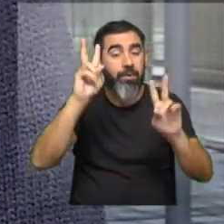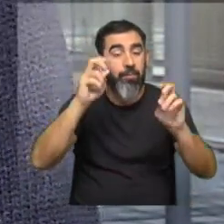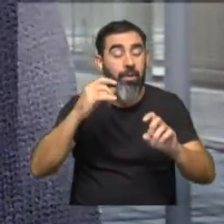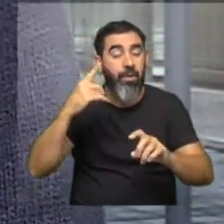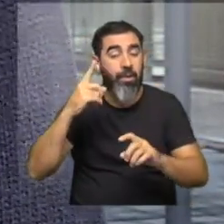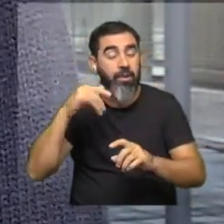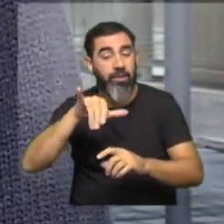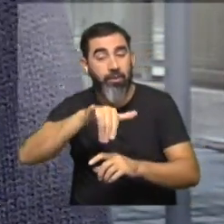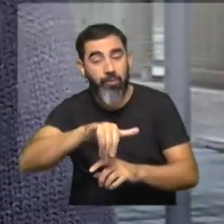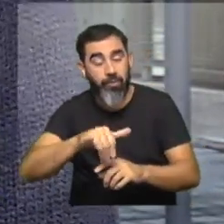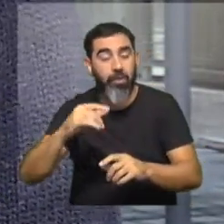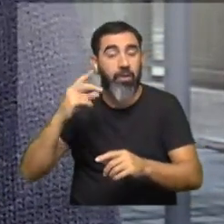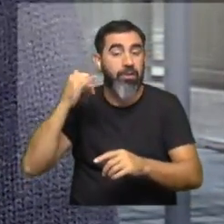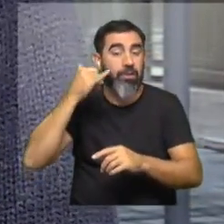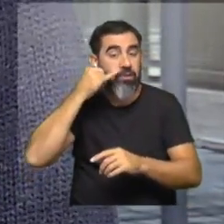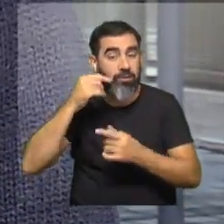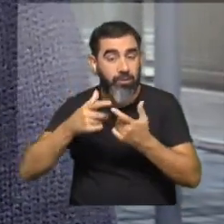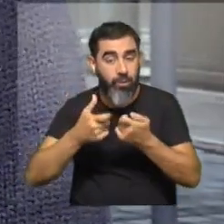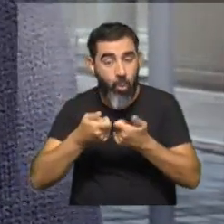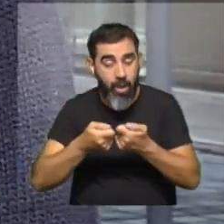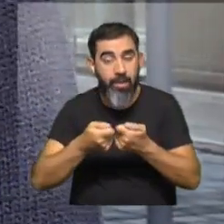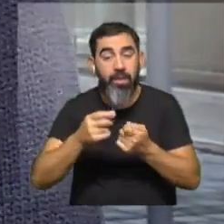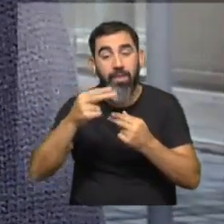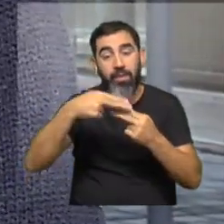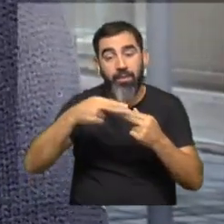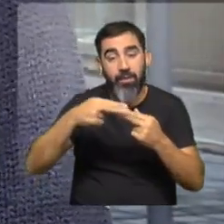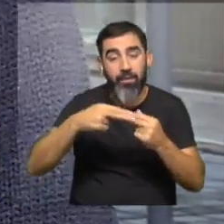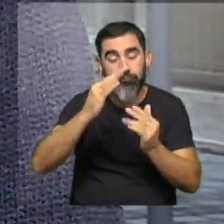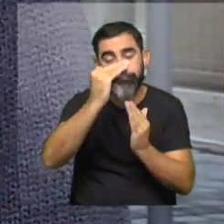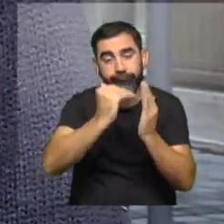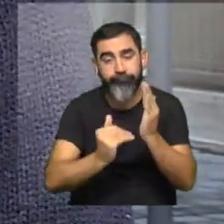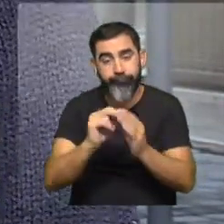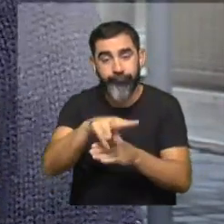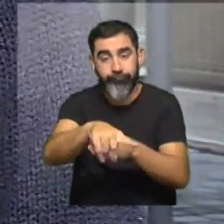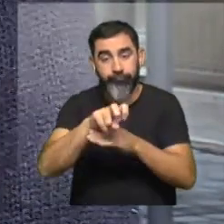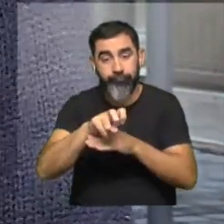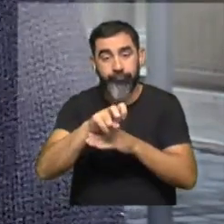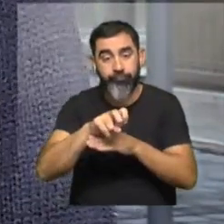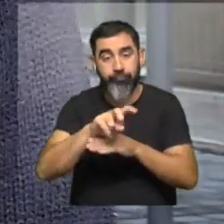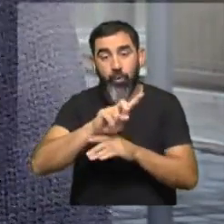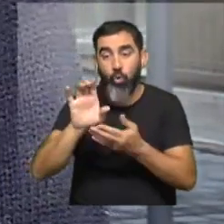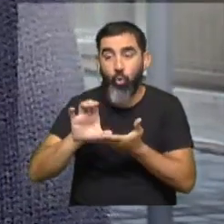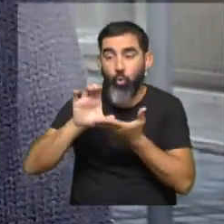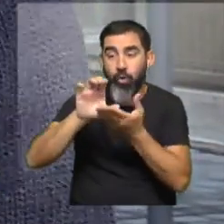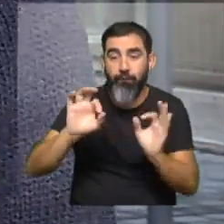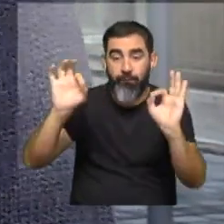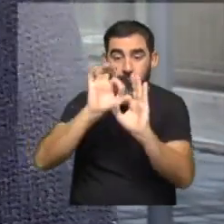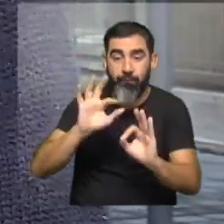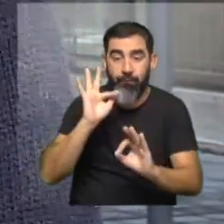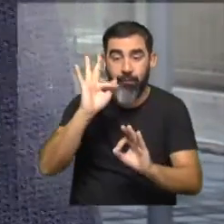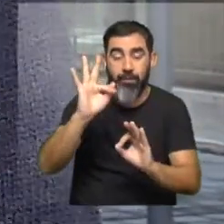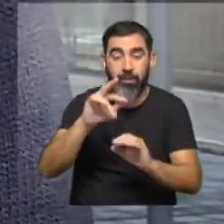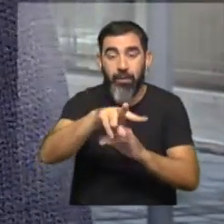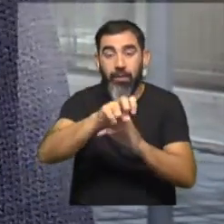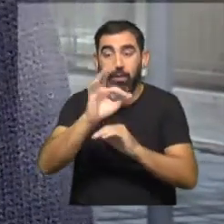telefonía fija, telefonía móvil y datos, cayeron en sus ingresos. O sea que no se invierte en el futuro, los